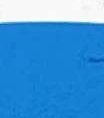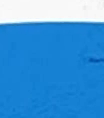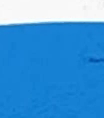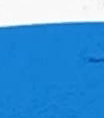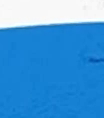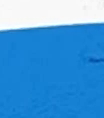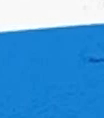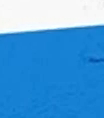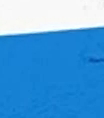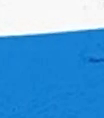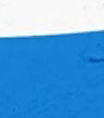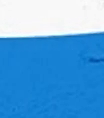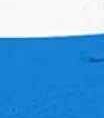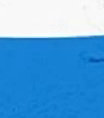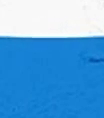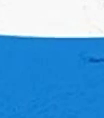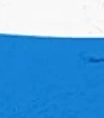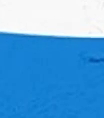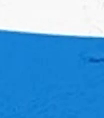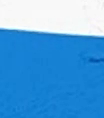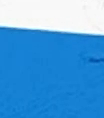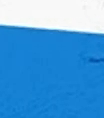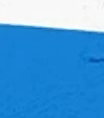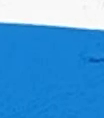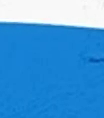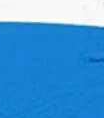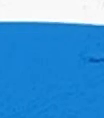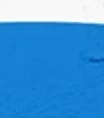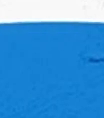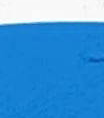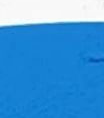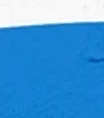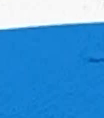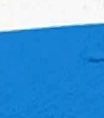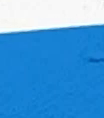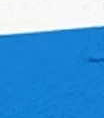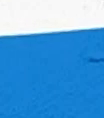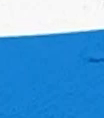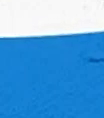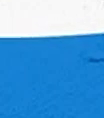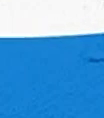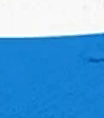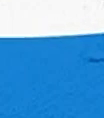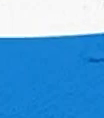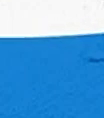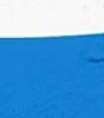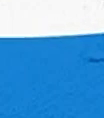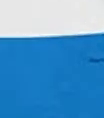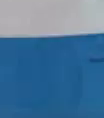esperanza de cumplir tus sueños. Bienvenidos al sorteo Loto.